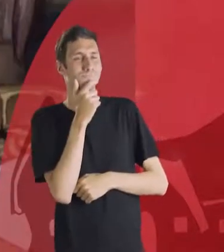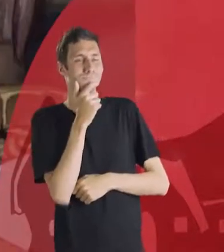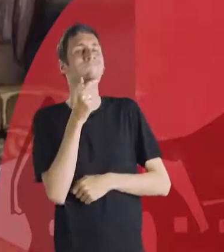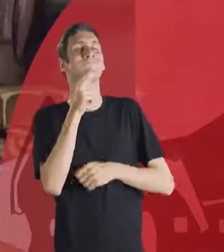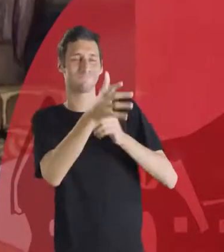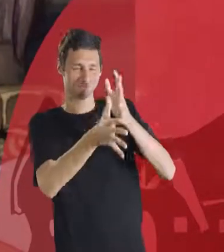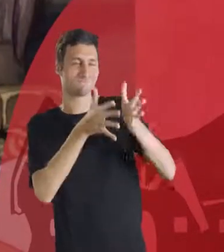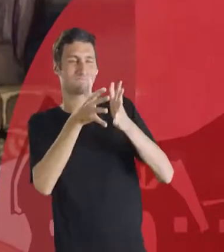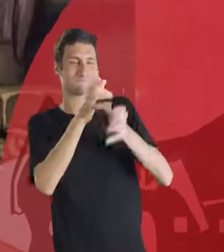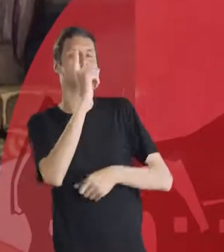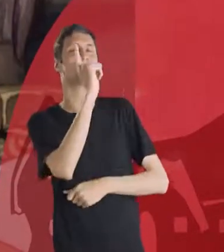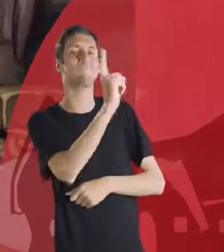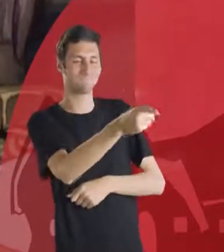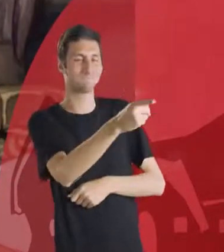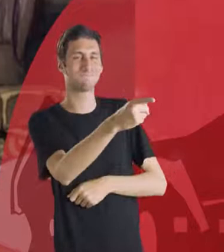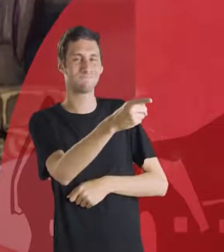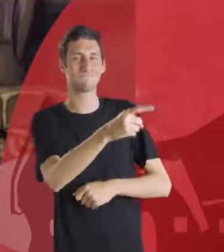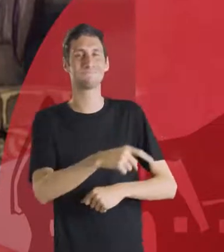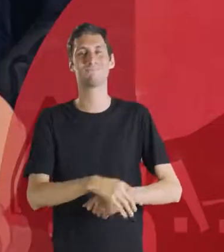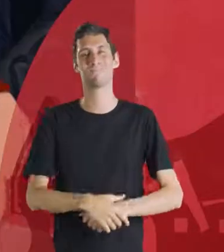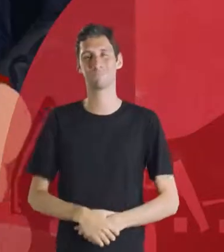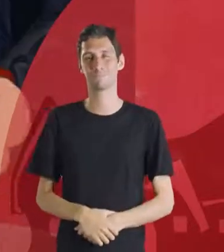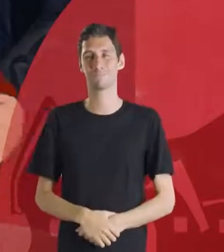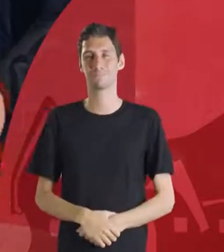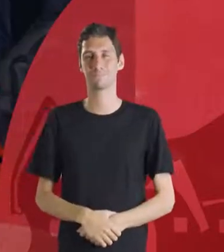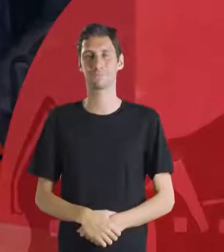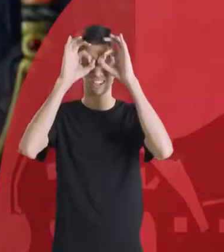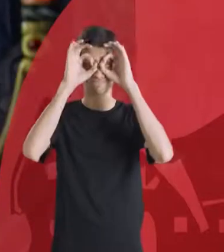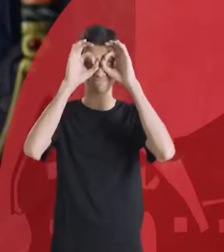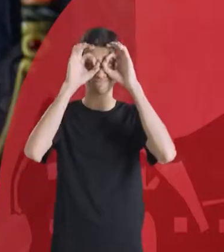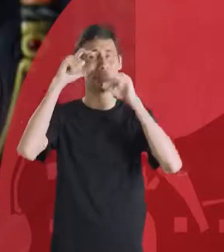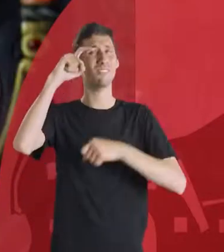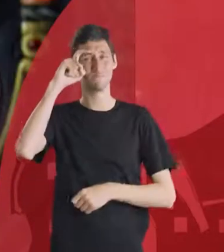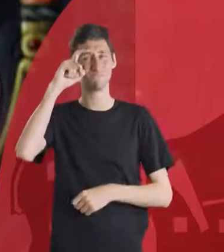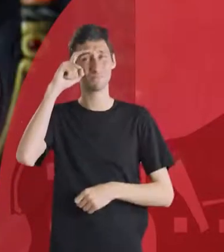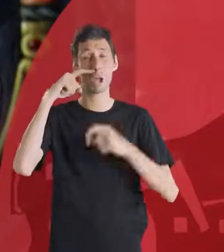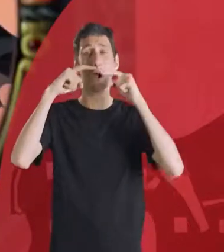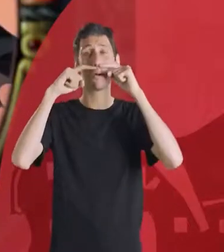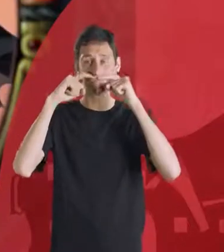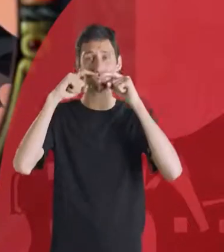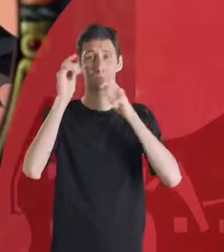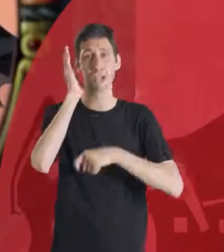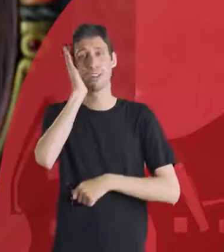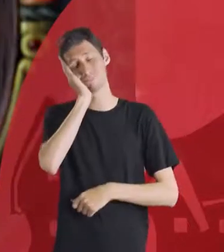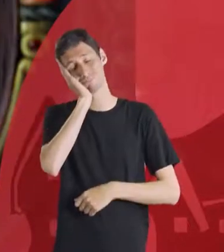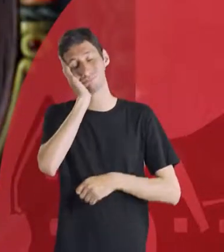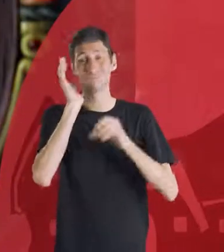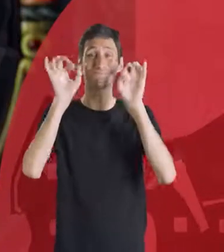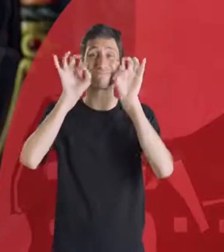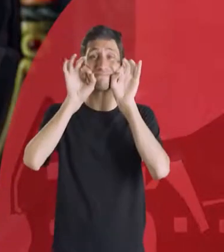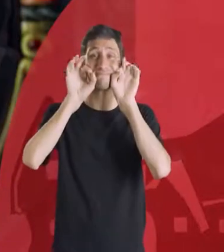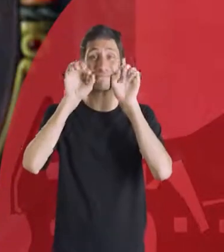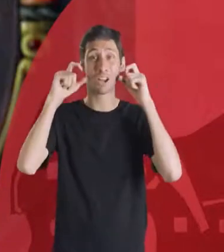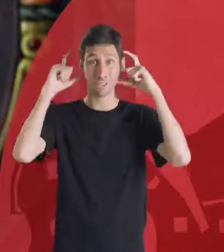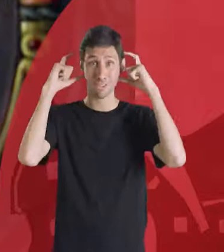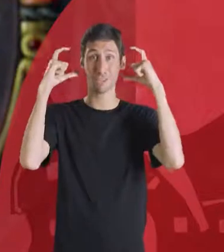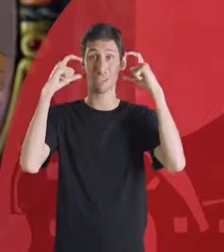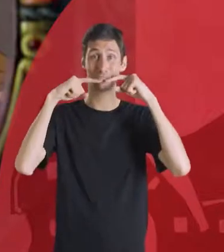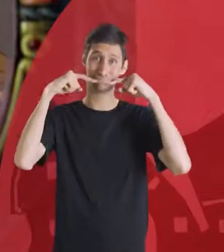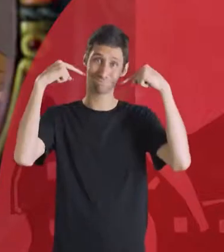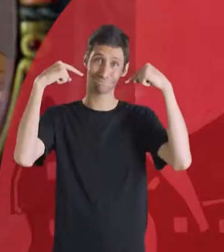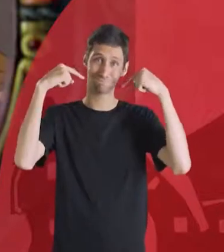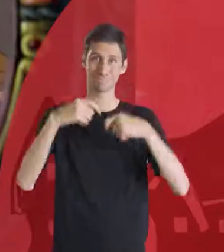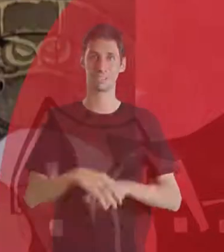me digan sus nombres, los adivinaré. ¿Tú eres Doc? Doc, gruñón, estornudo, dormilón, tímido, tontín